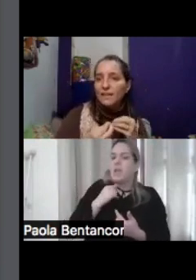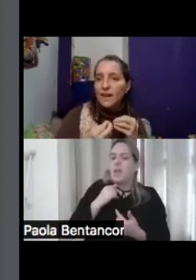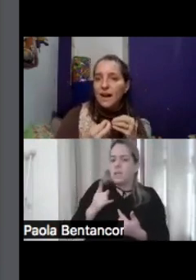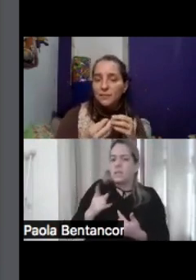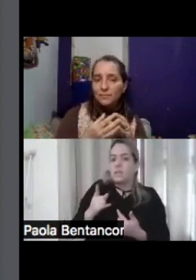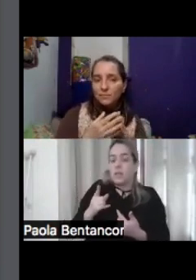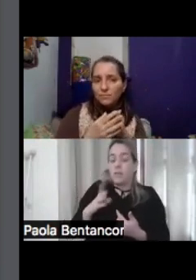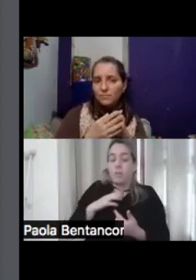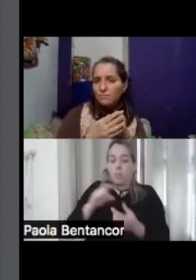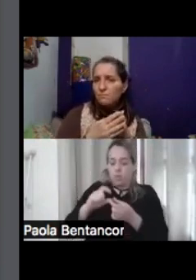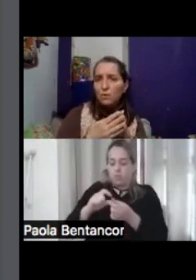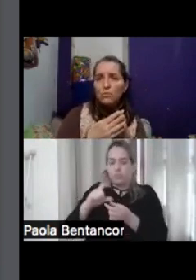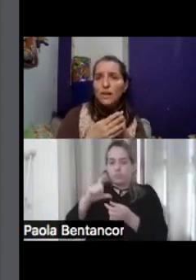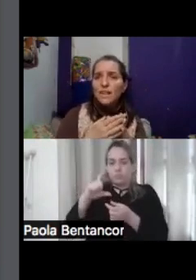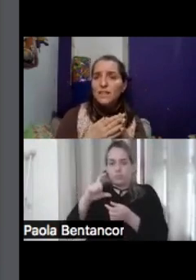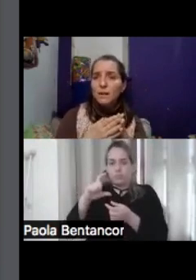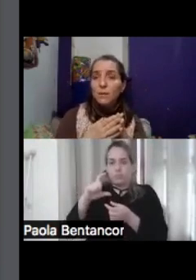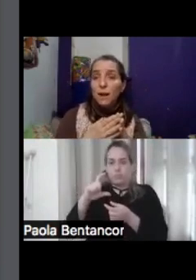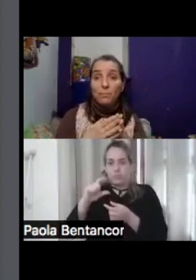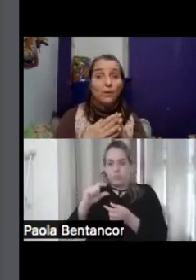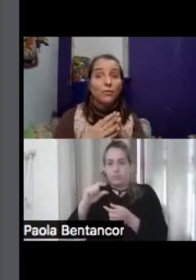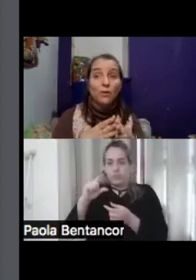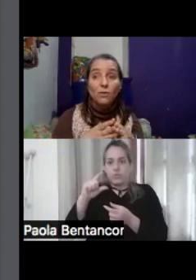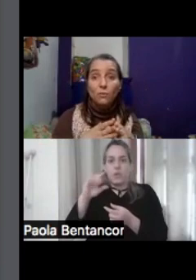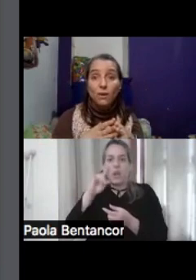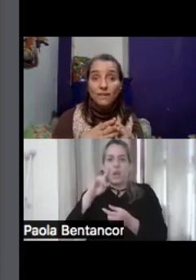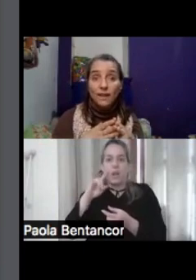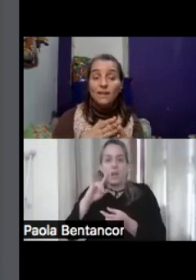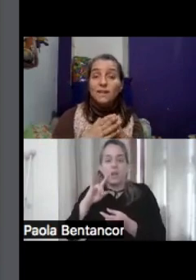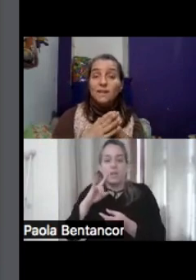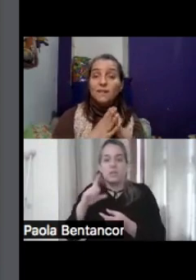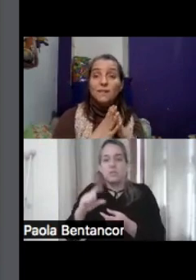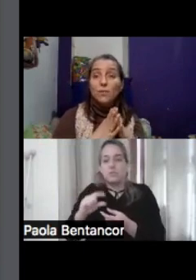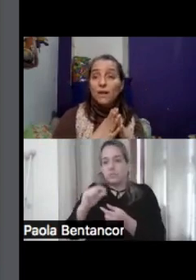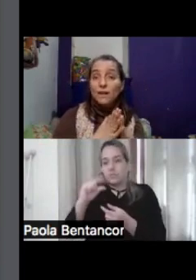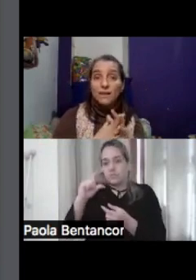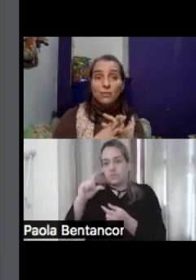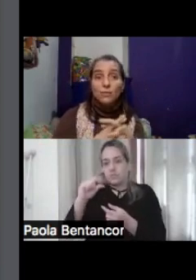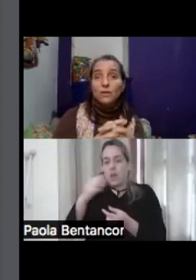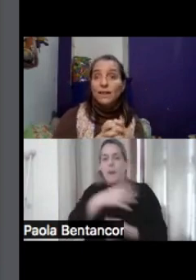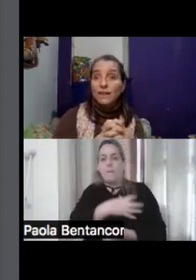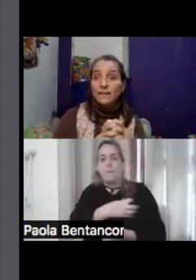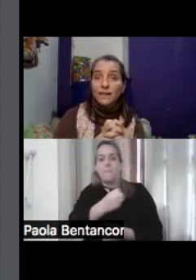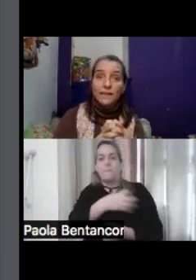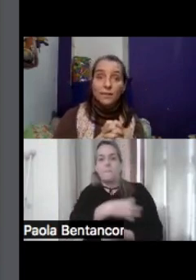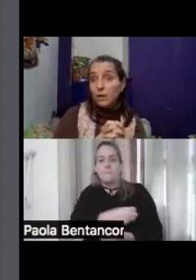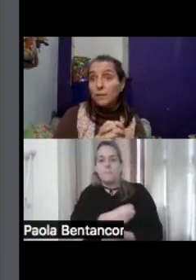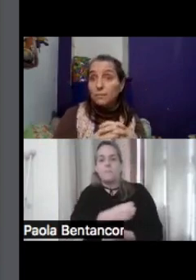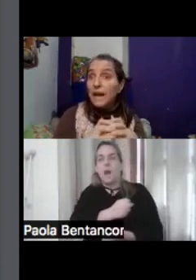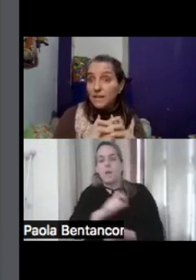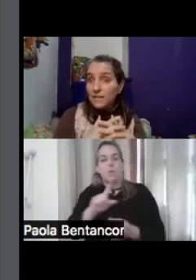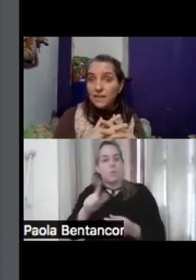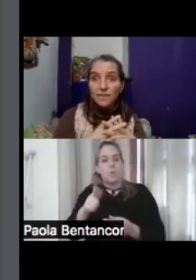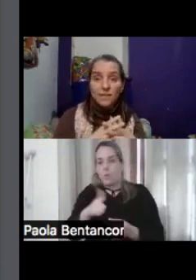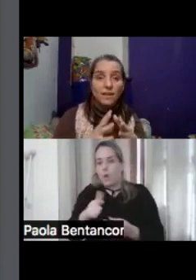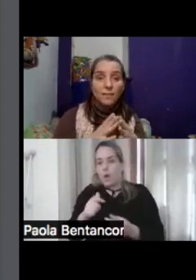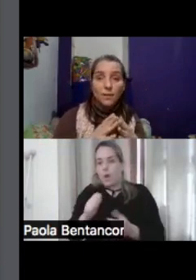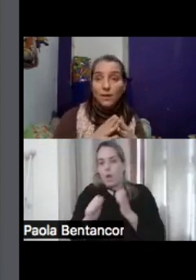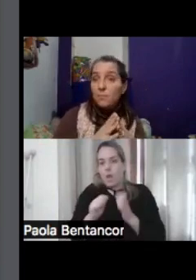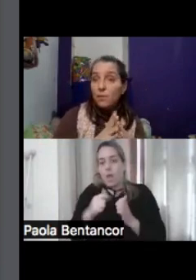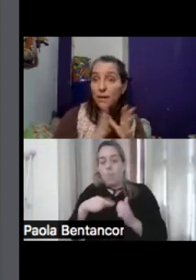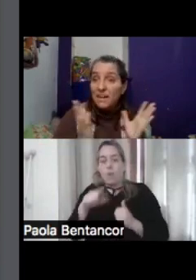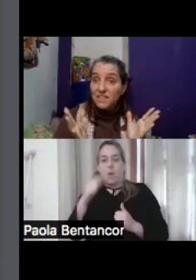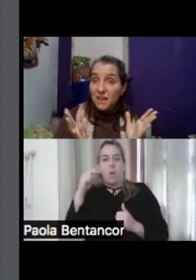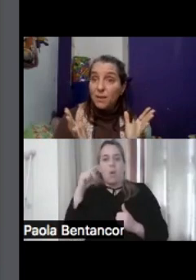se va a tener que sacar, un sacaleche manual, pero no tengo en cuenta que esa mujer es una mujer que tiene una